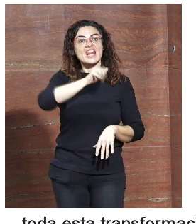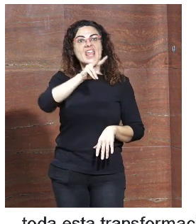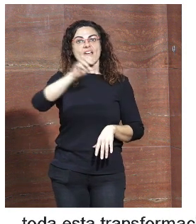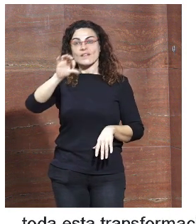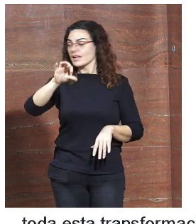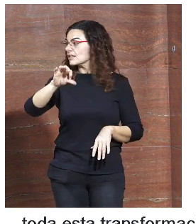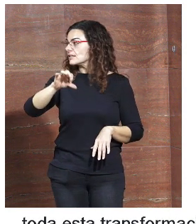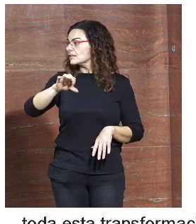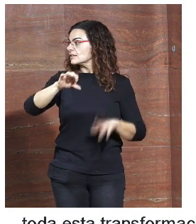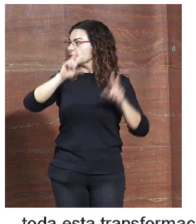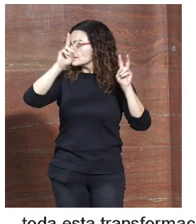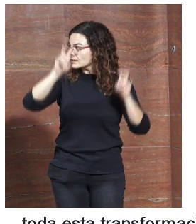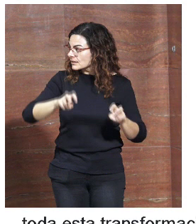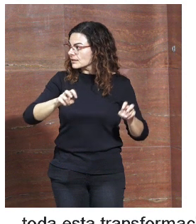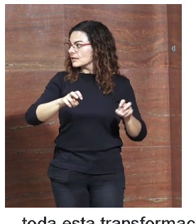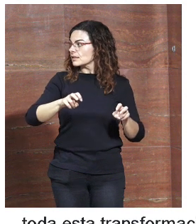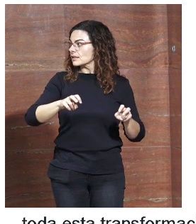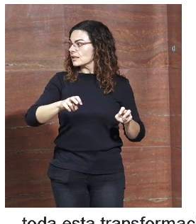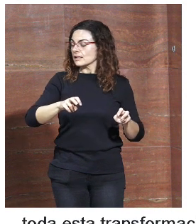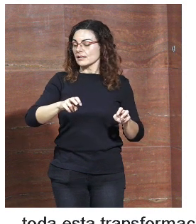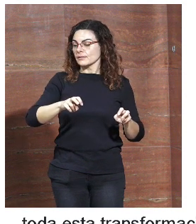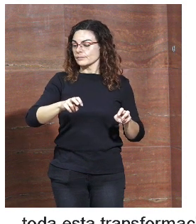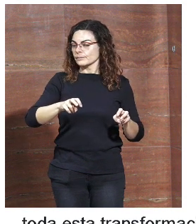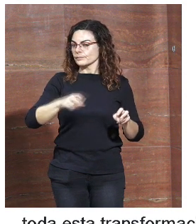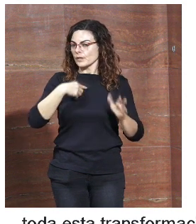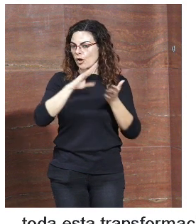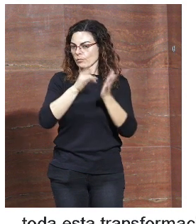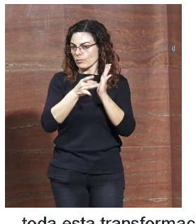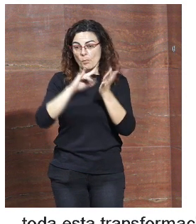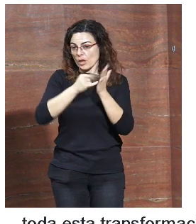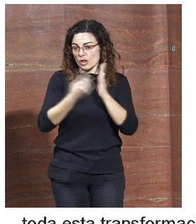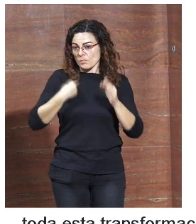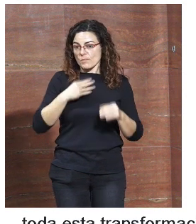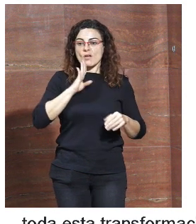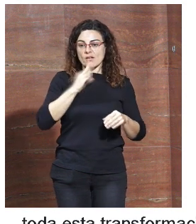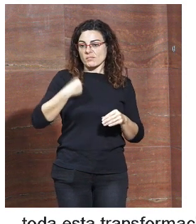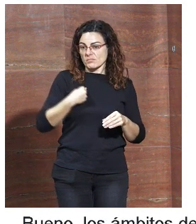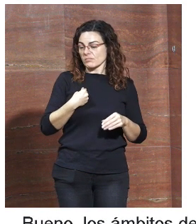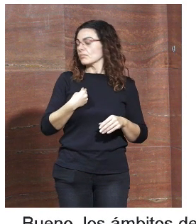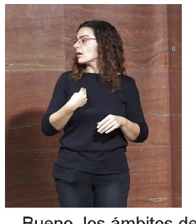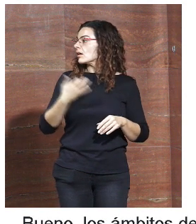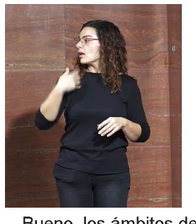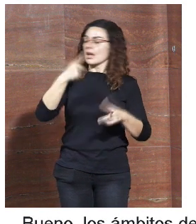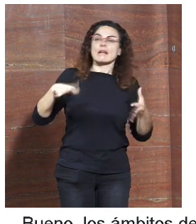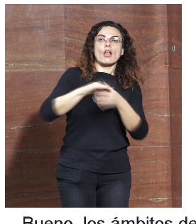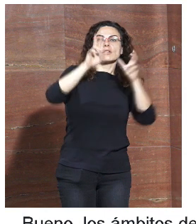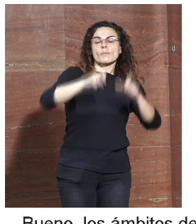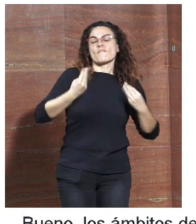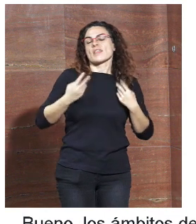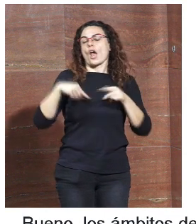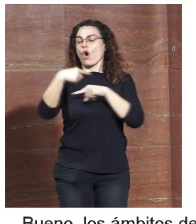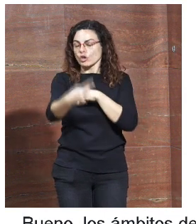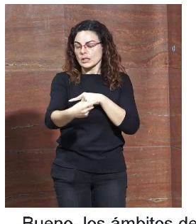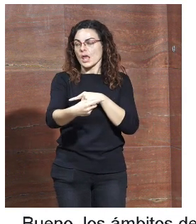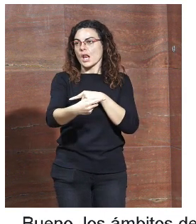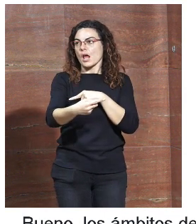entornos, ¿no?, de la convivencia, pues este proyecto tiene diferentes ejes que están basados también en el Manual de Urbanismo de la Vida Cotidiana